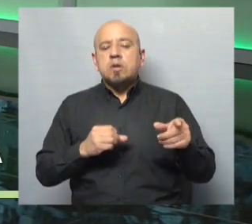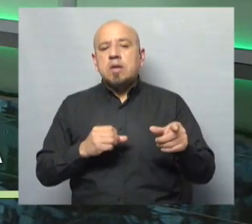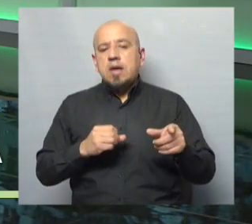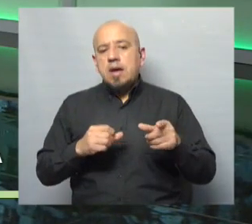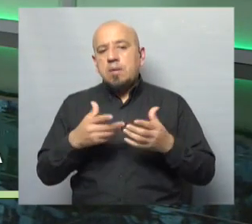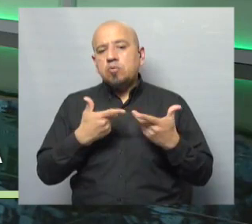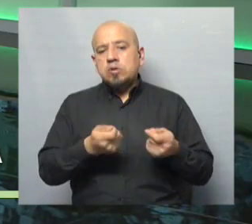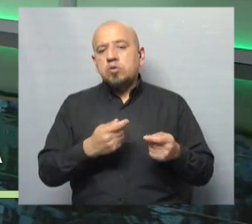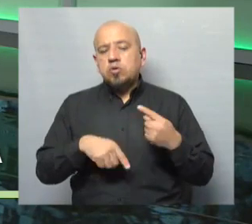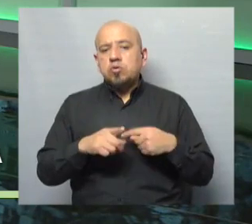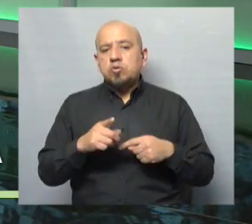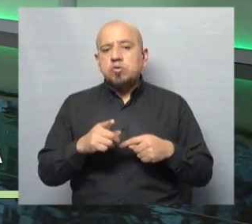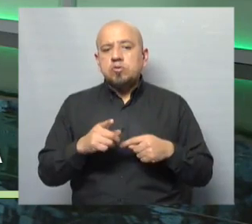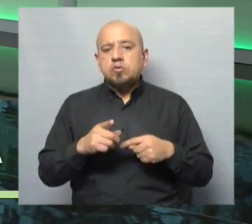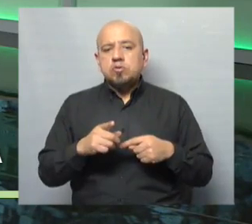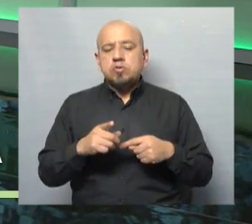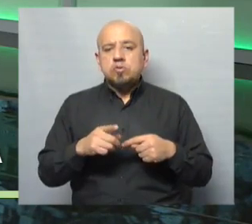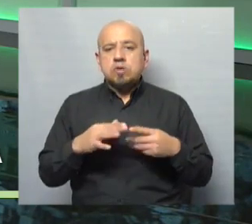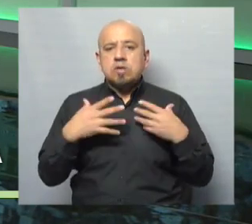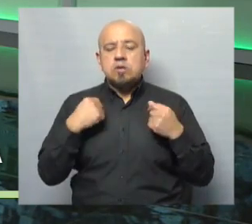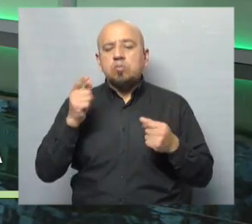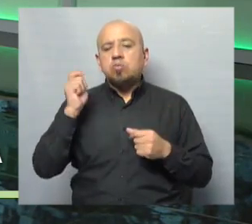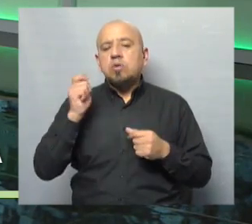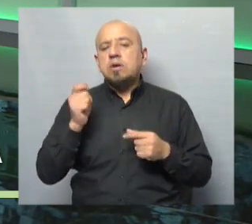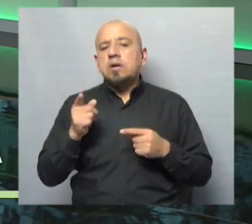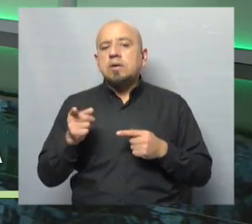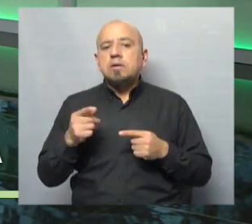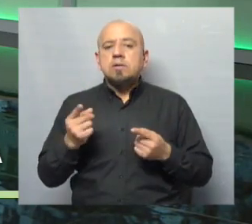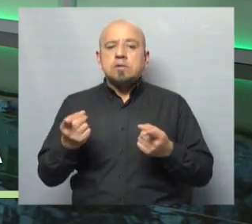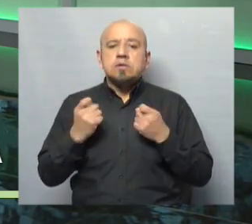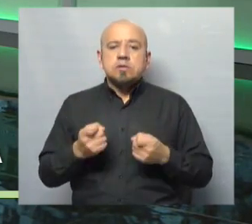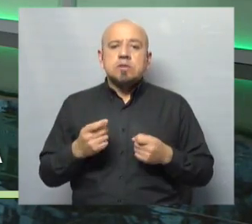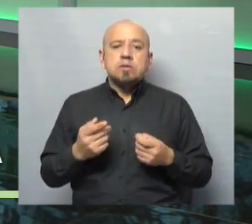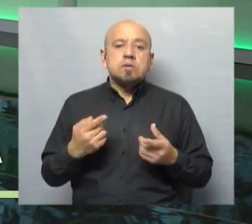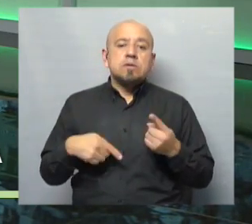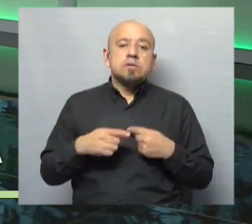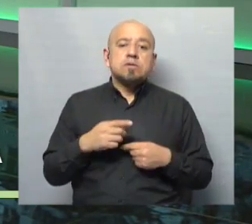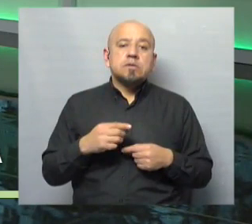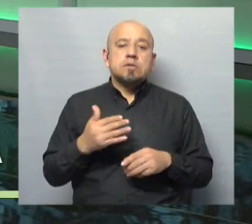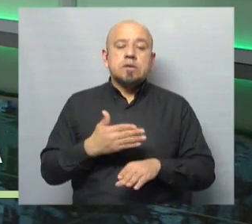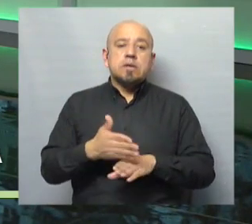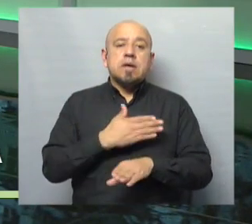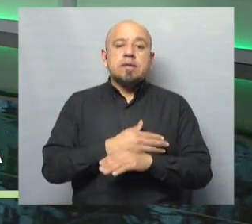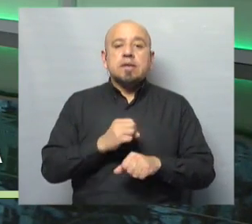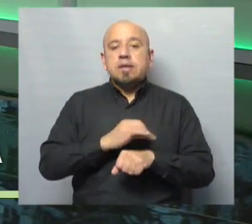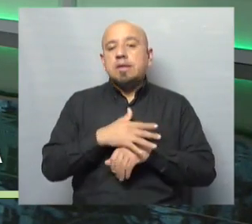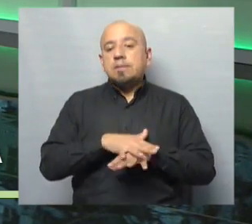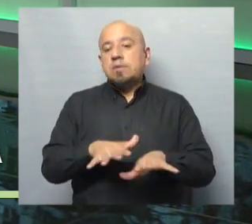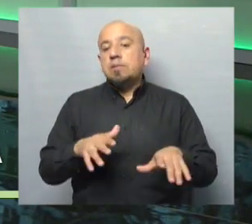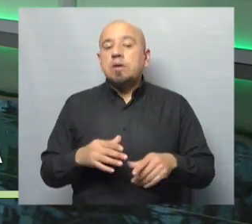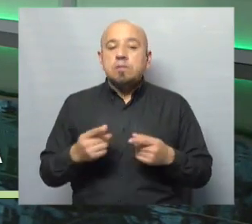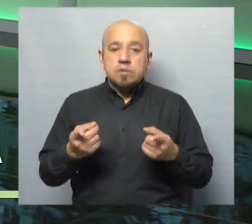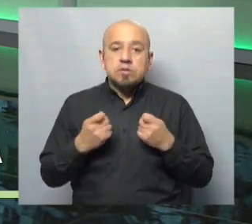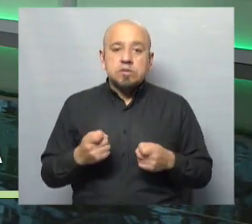en muchos aspectos de la atención de la salud pública que necesitaban un refuerzo de funcionado ya antes de la pandemia y que luego de la pandemia también